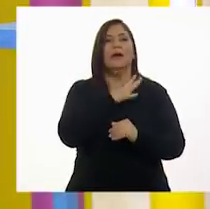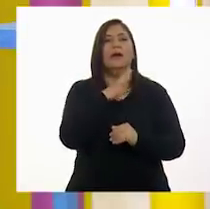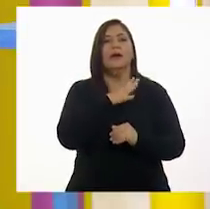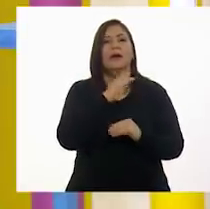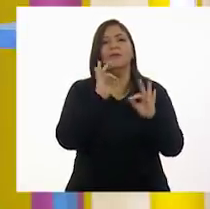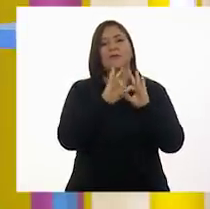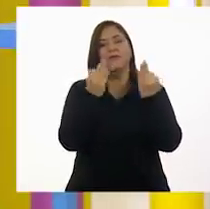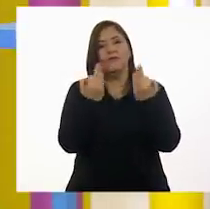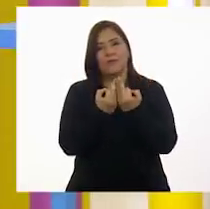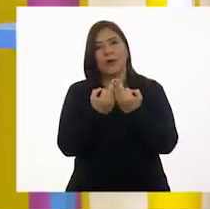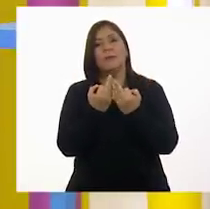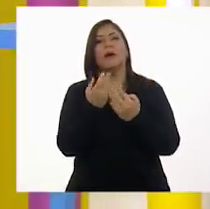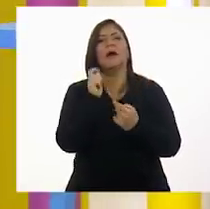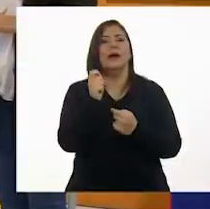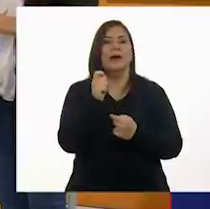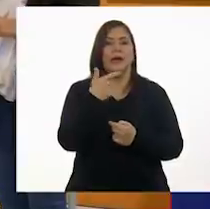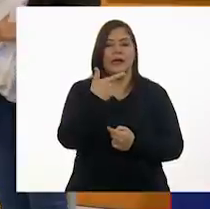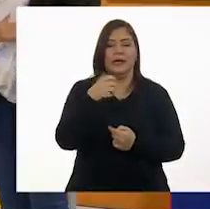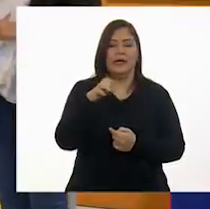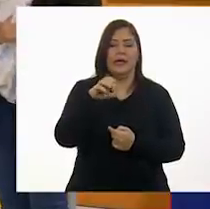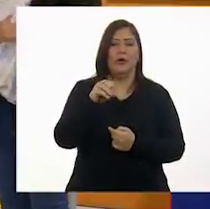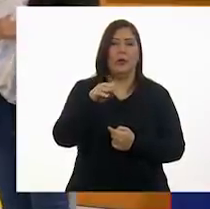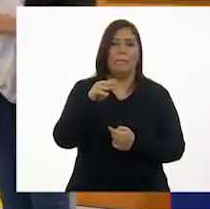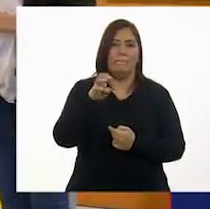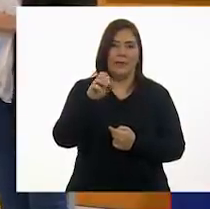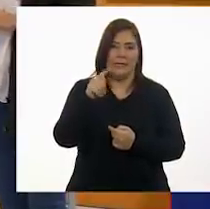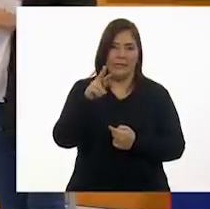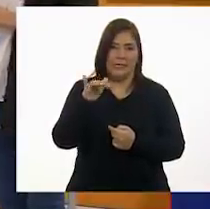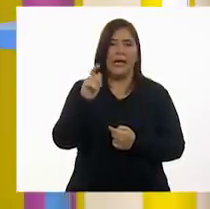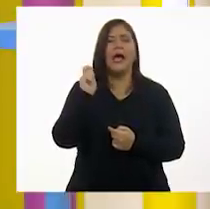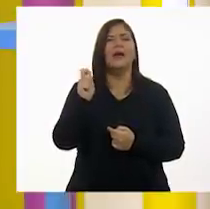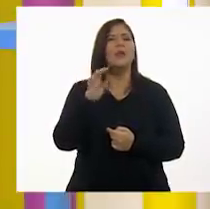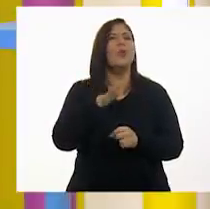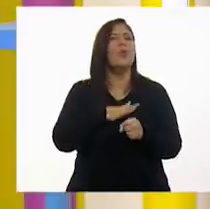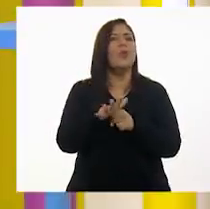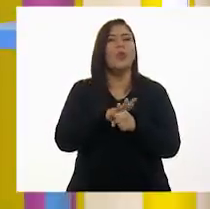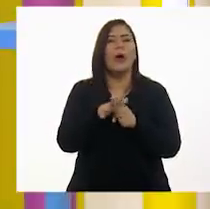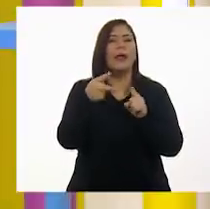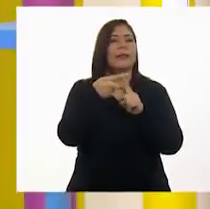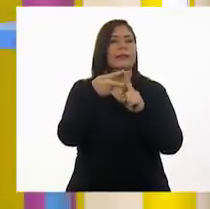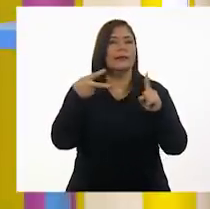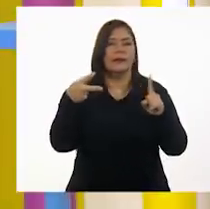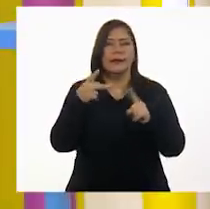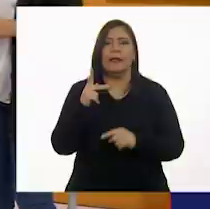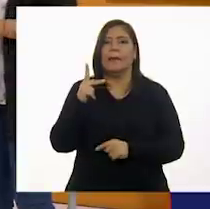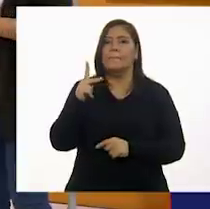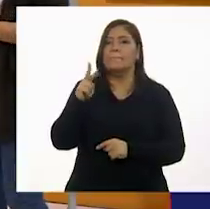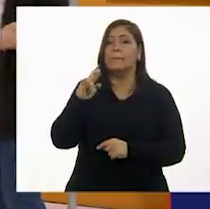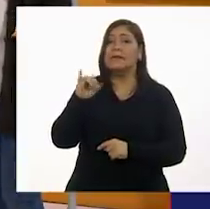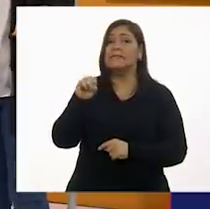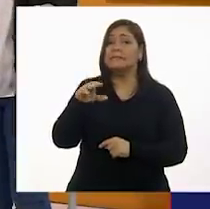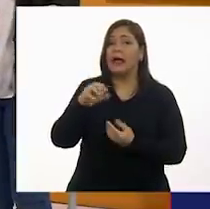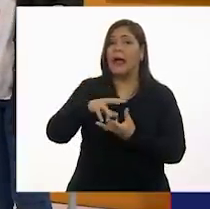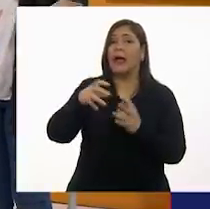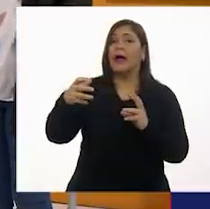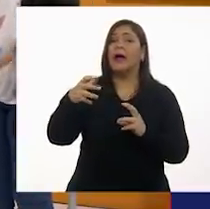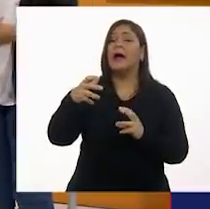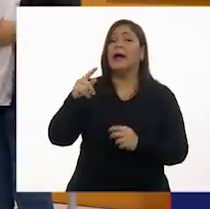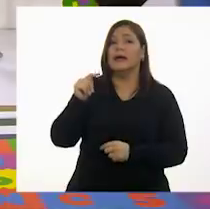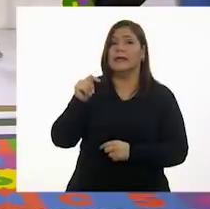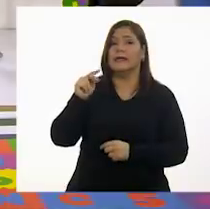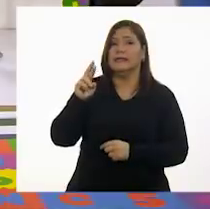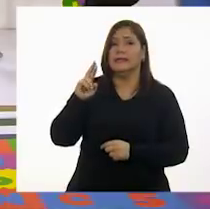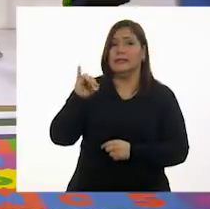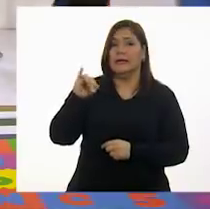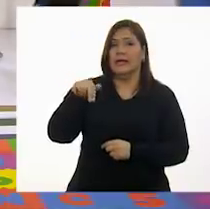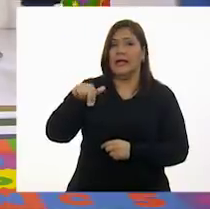figuras geométricas. ¿Qué figura es? Es un triángulo. Un triángulo. Entonces uh-huh. Recuerden que se llama prisma, ¿qué? Triangular. Muy bien, vamos